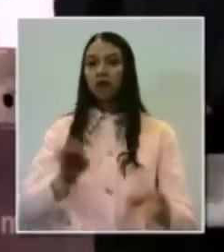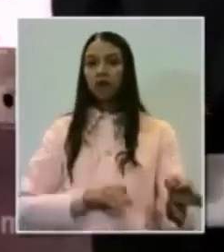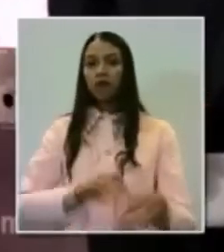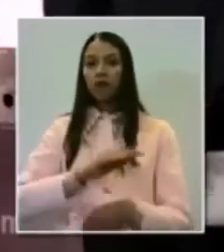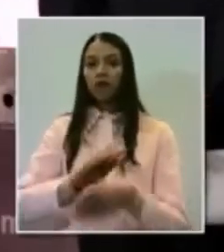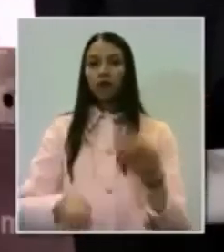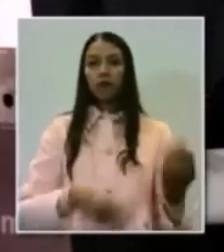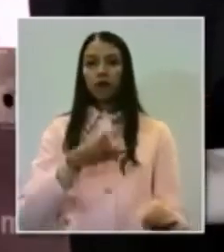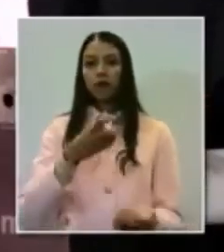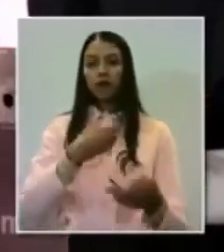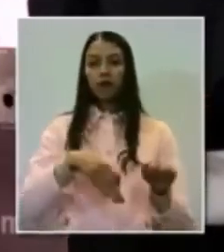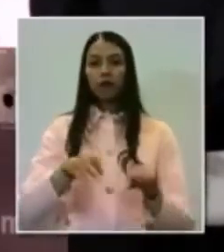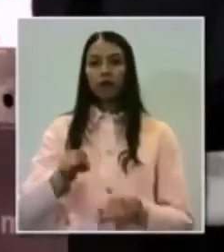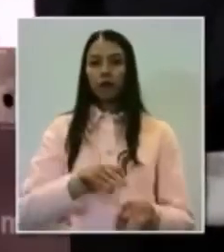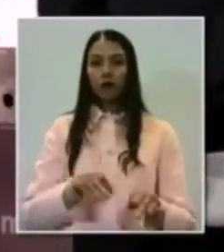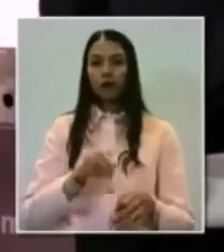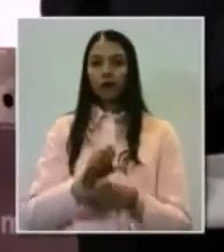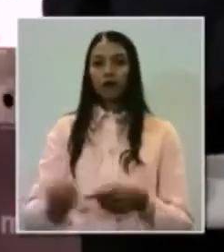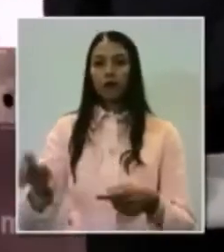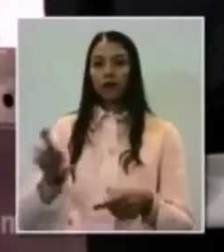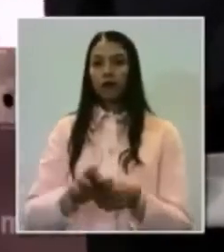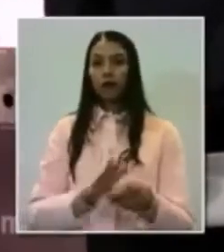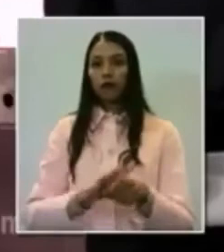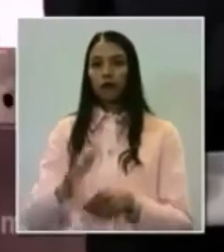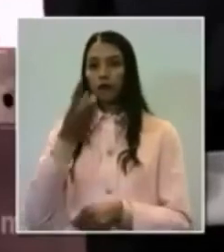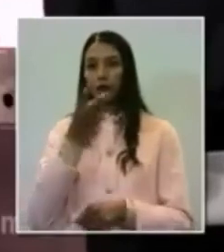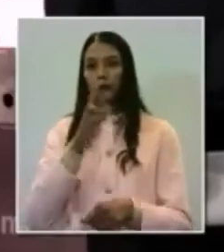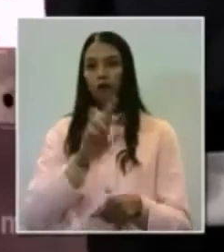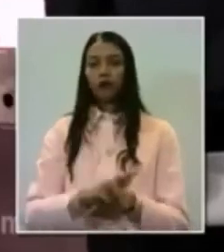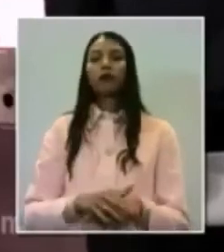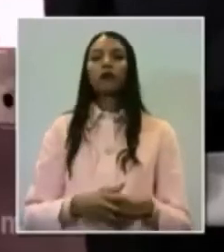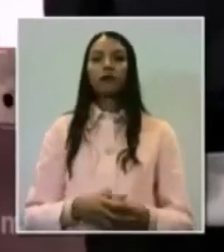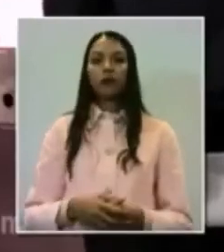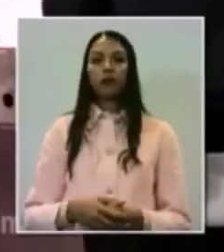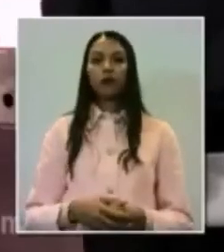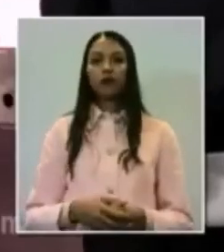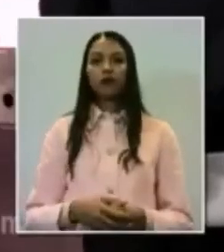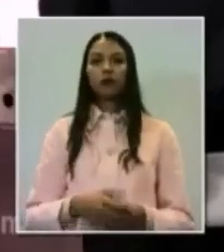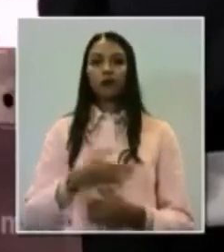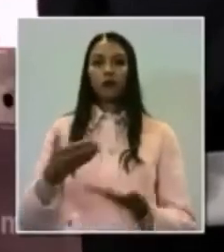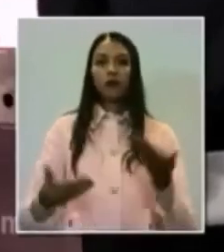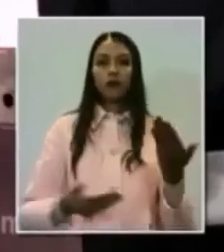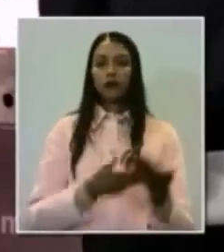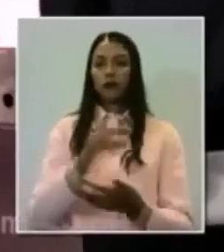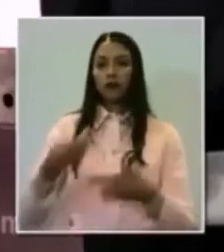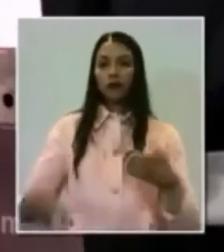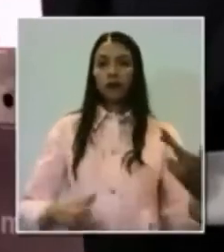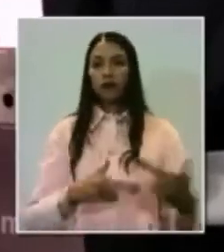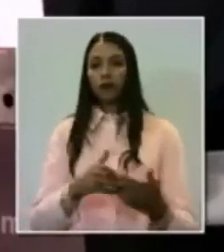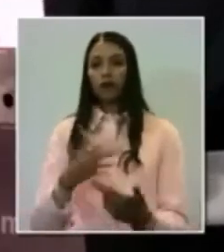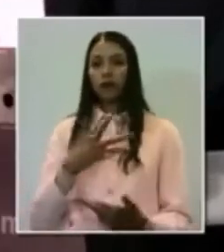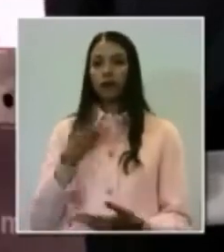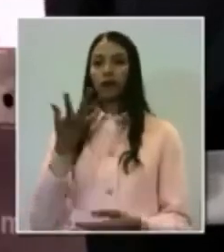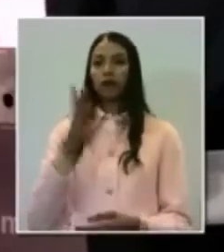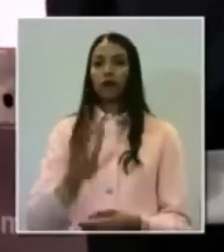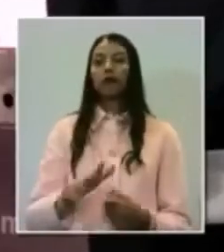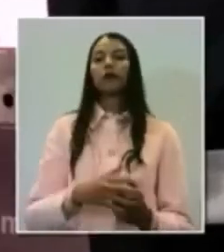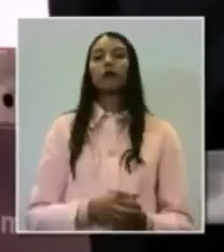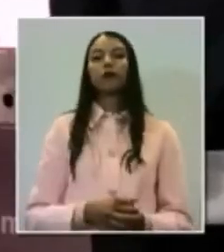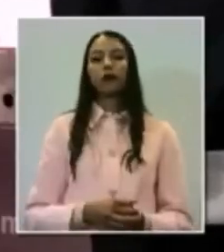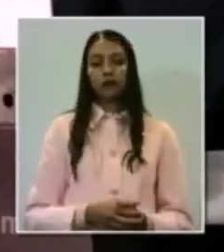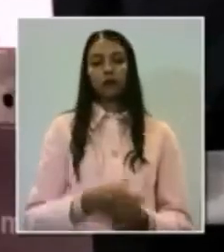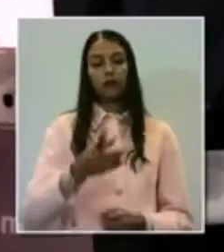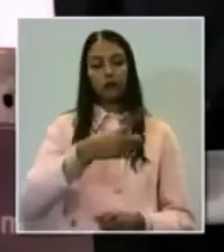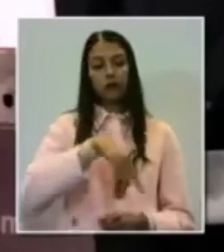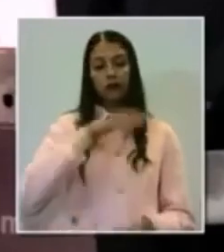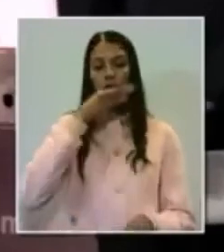ese trabajo pues se hace en coordinación con las direcciones de servicios regionales, tenemos 10 en todo el estado y son ellos quienes